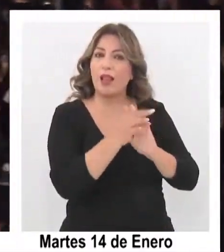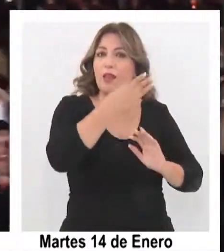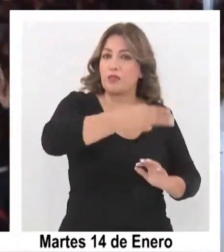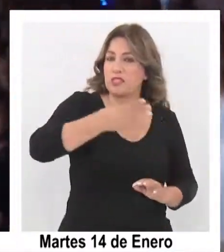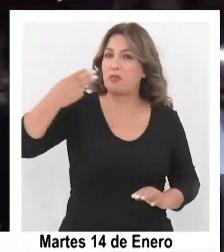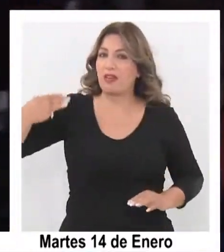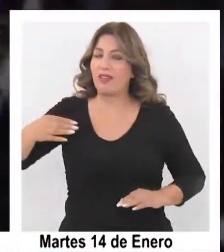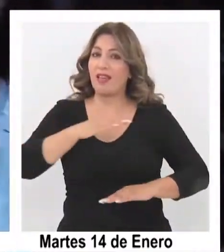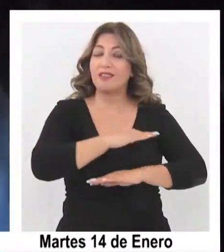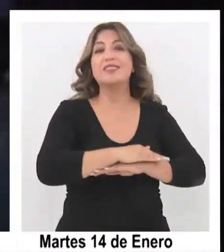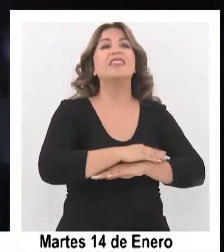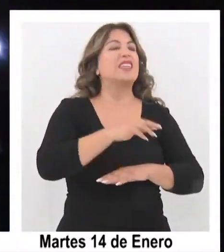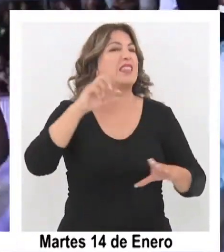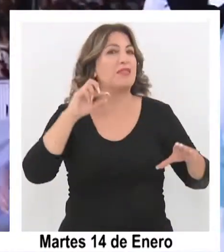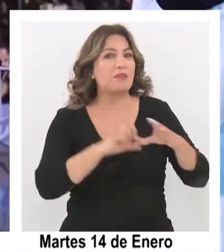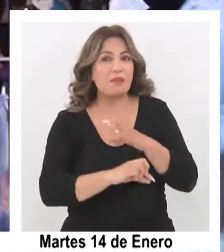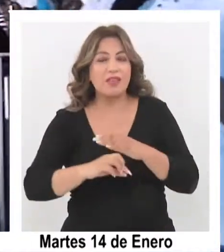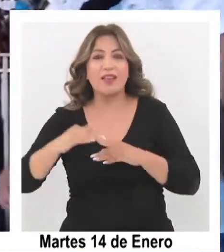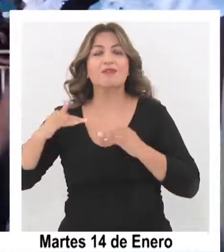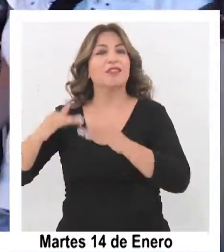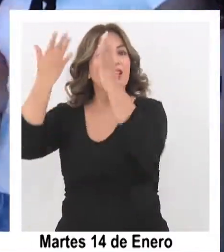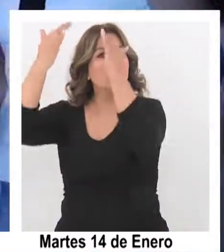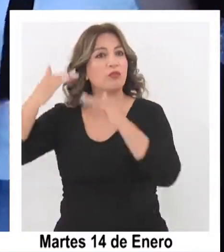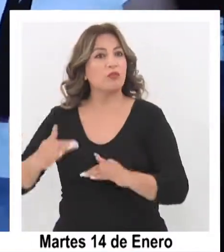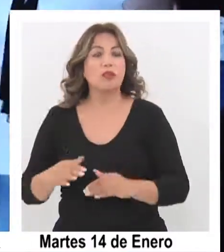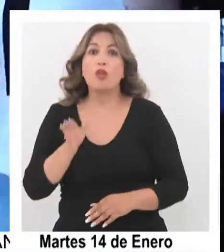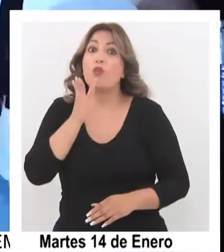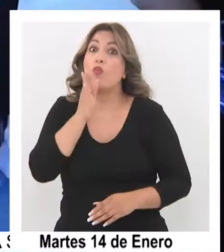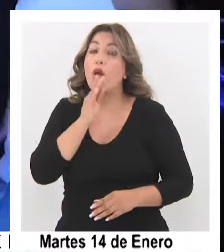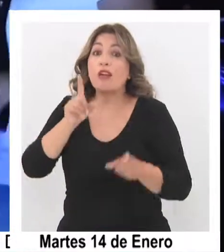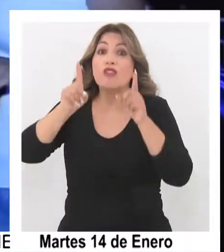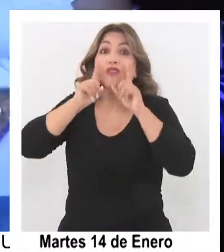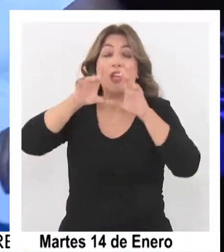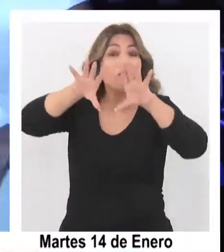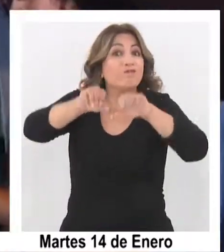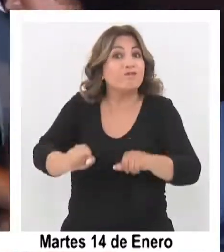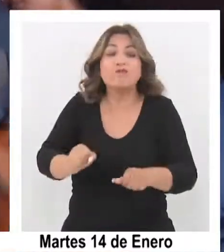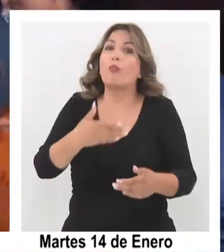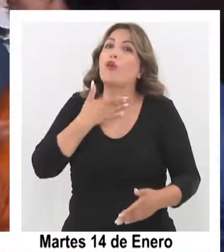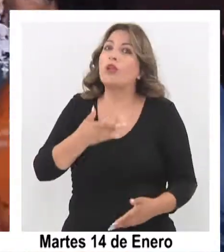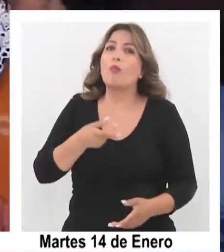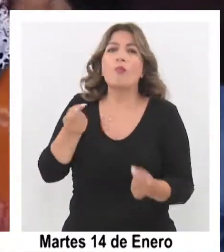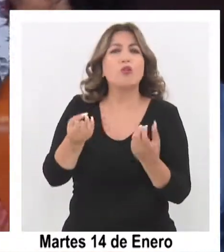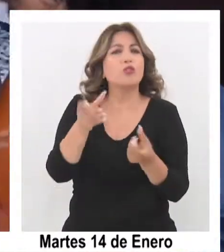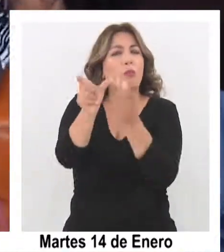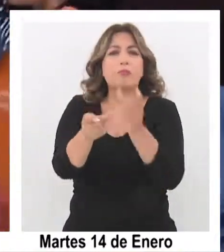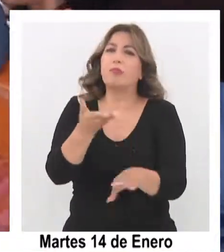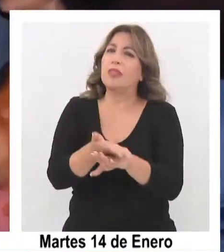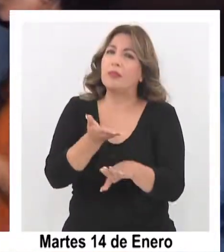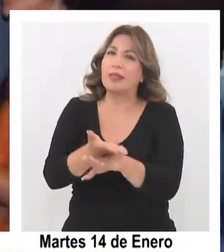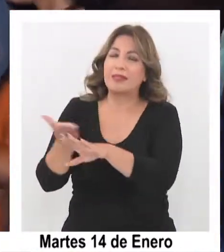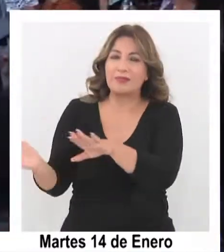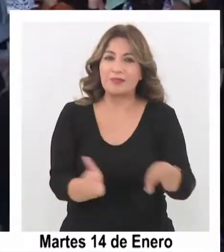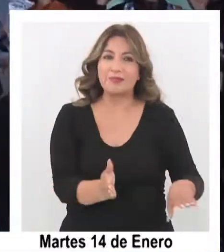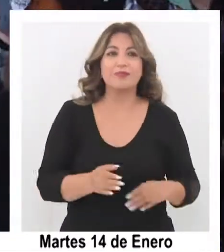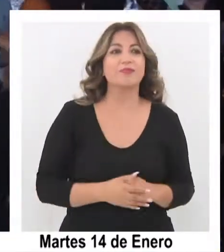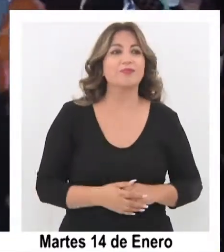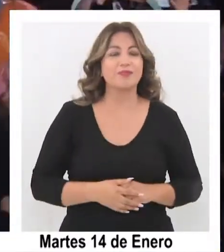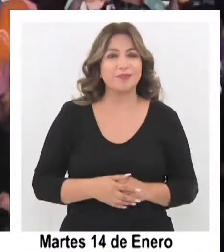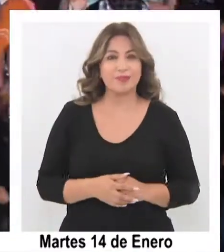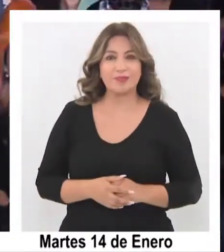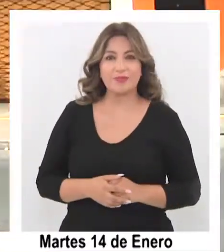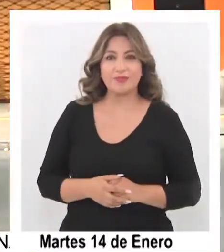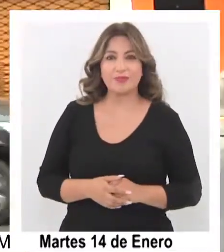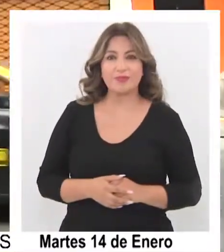Facebook de ambas municipalidades. Al parecer ya no hay hospedaje disponible dada la alta demanda. Pero